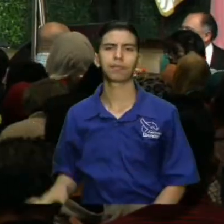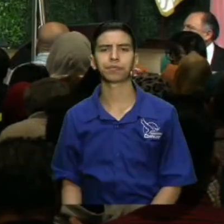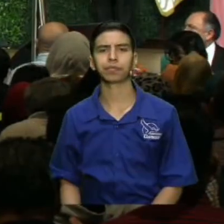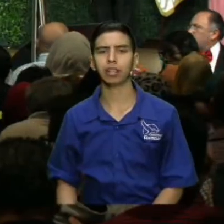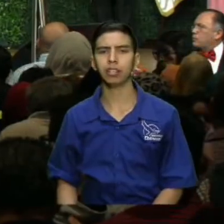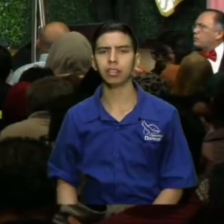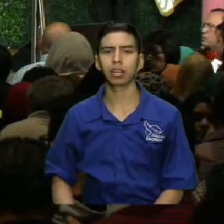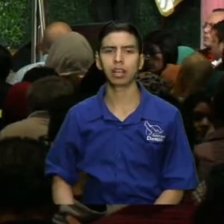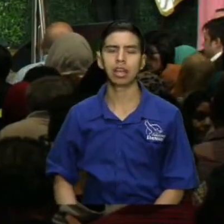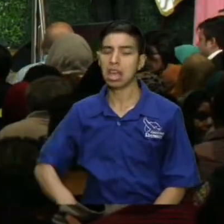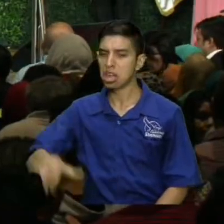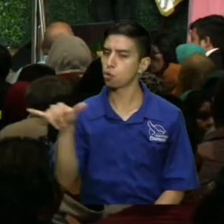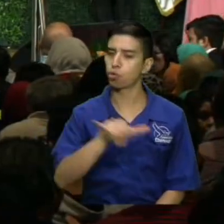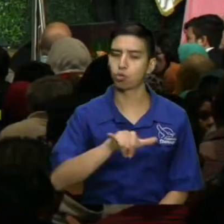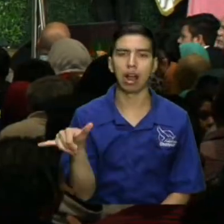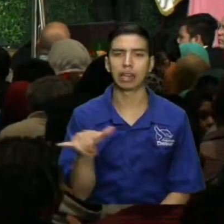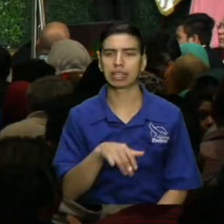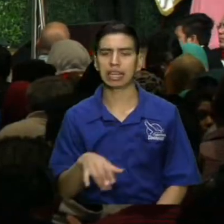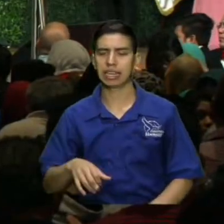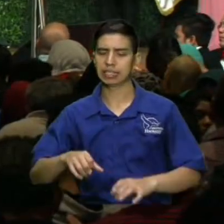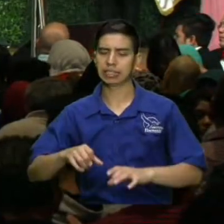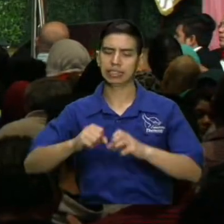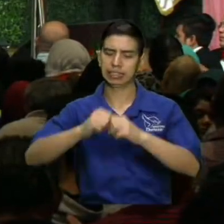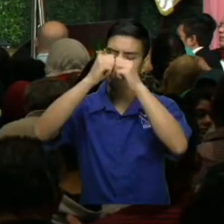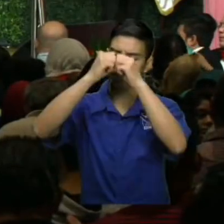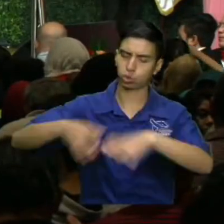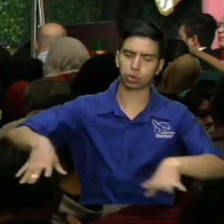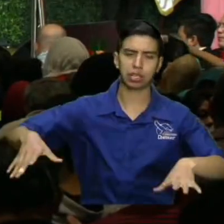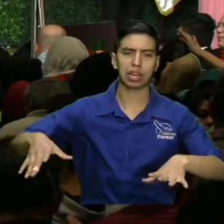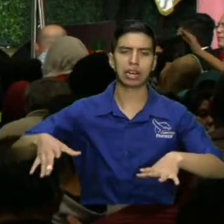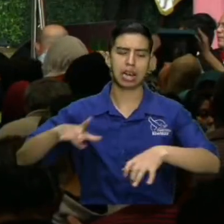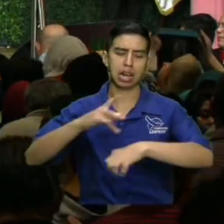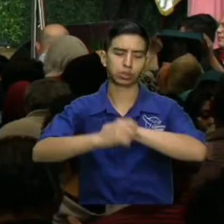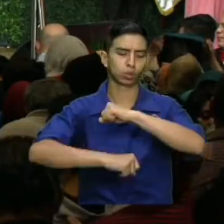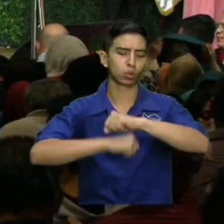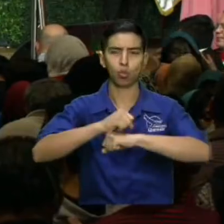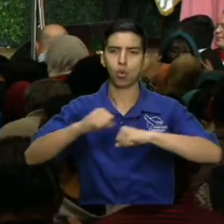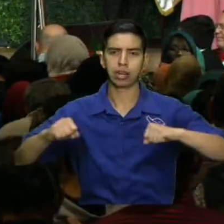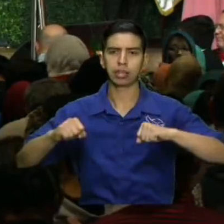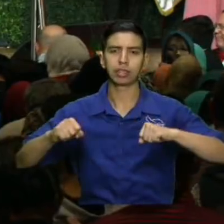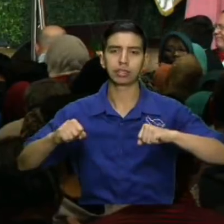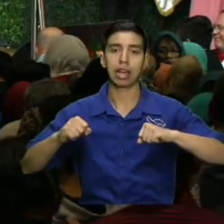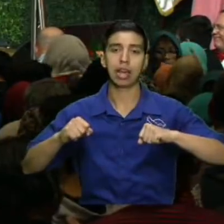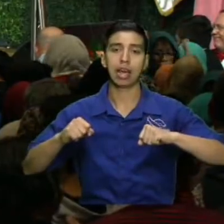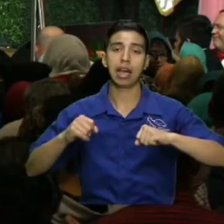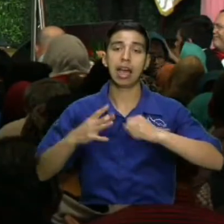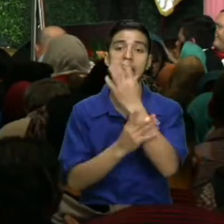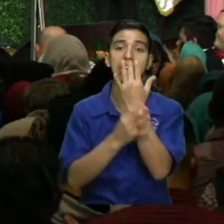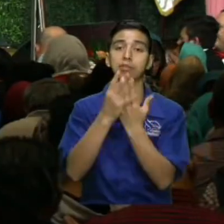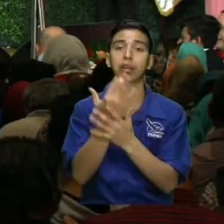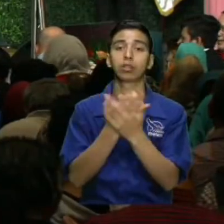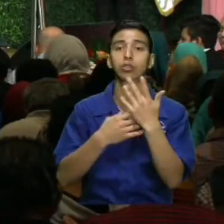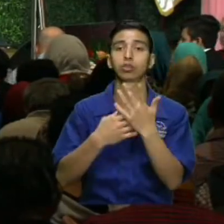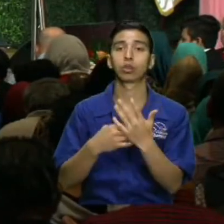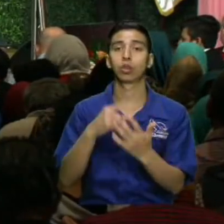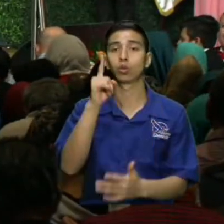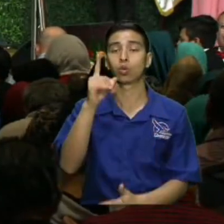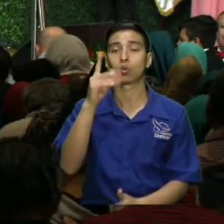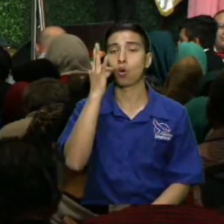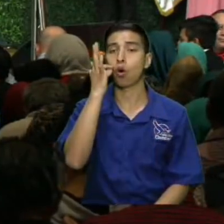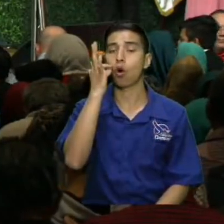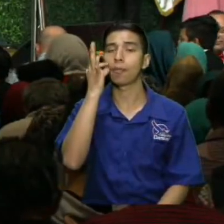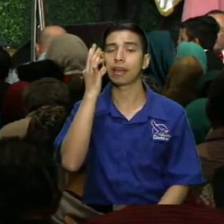se deshacían las cuerdas en las manos de Sansón, como lino que se